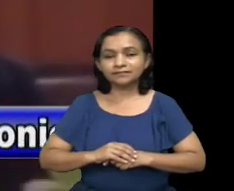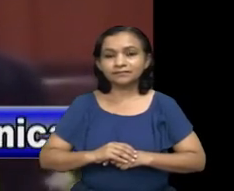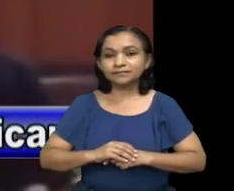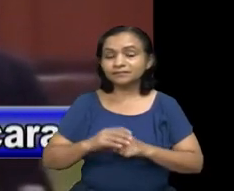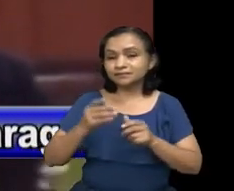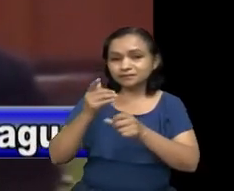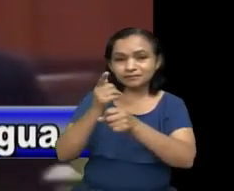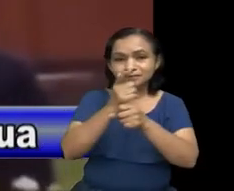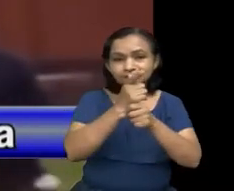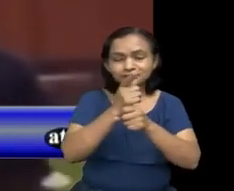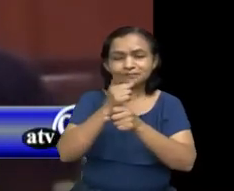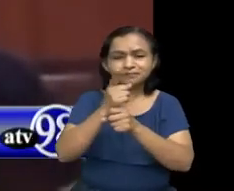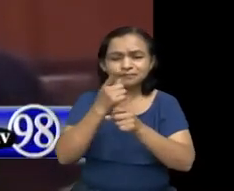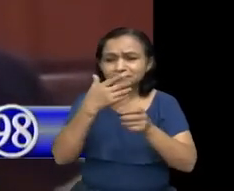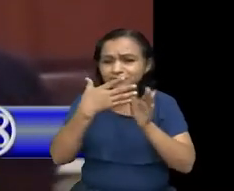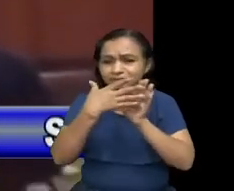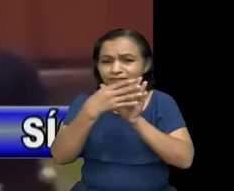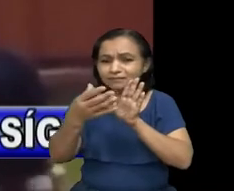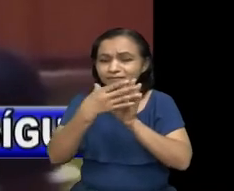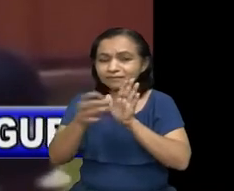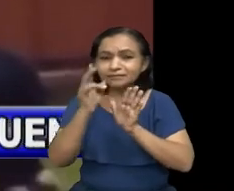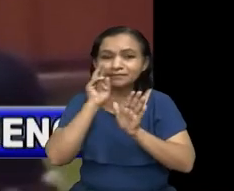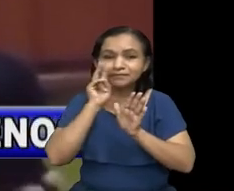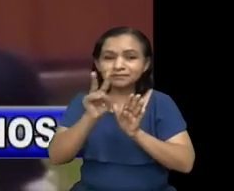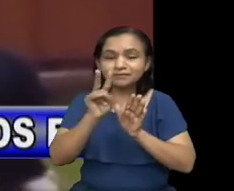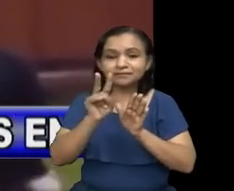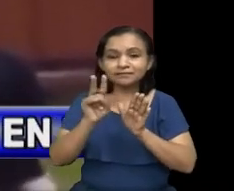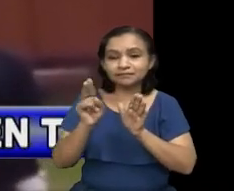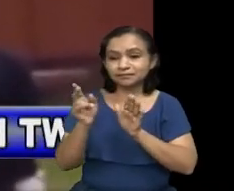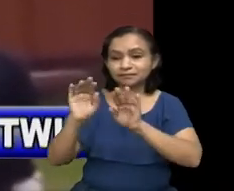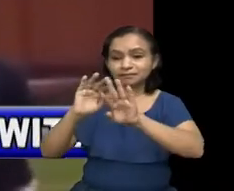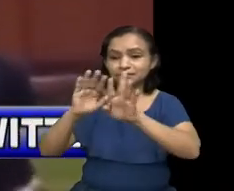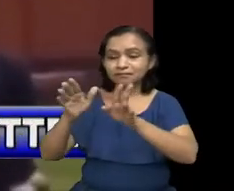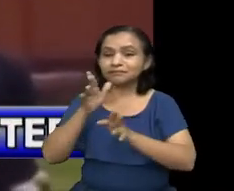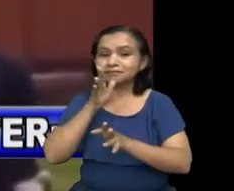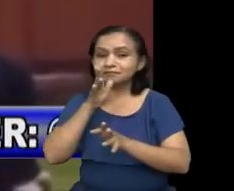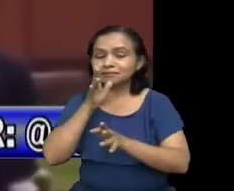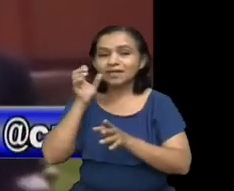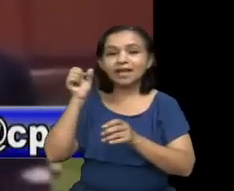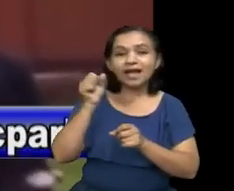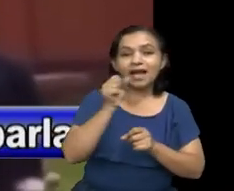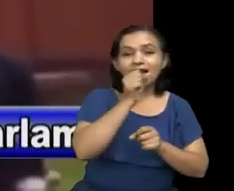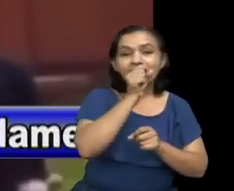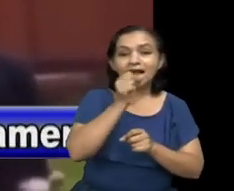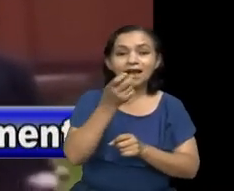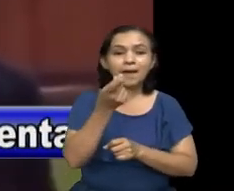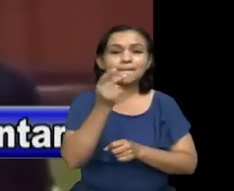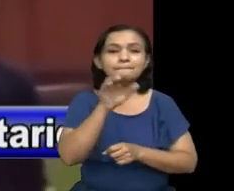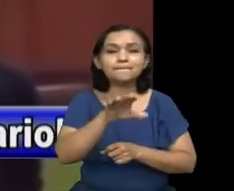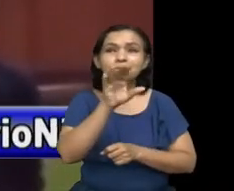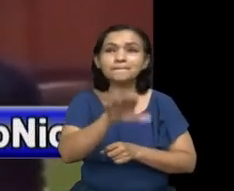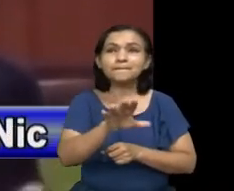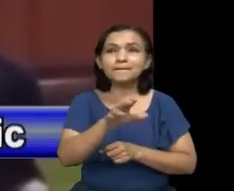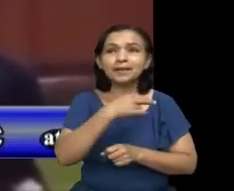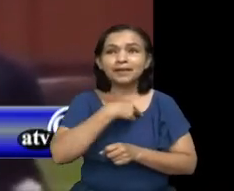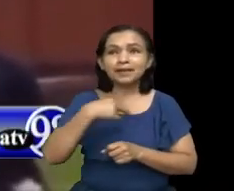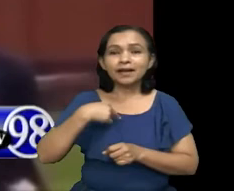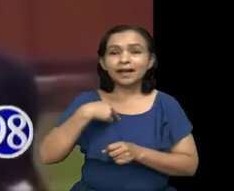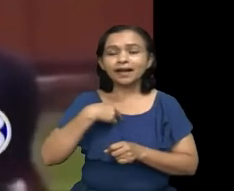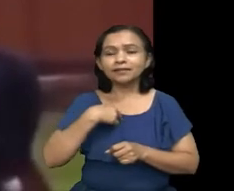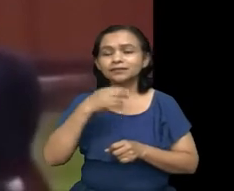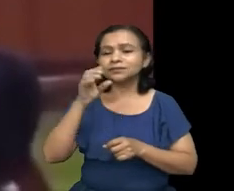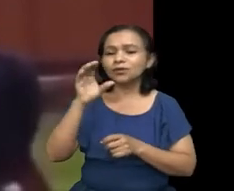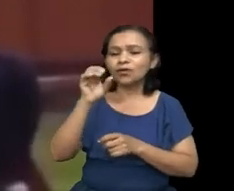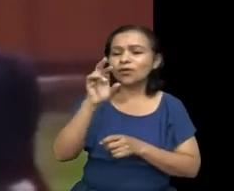El video que lleva miles de reproducciones es el de una pequeña que grita o canta junto a su mascota haciendo un fuerte